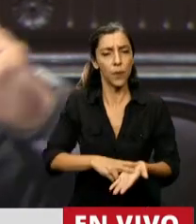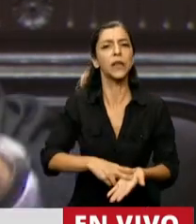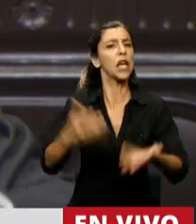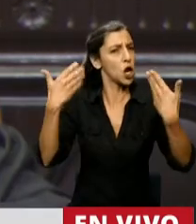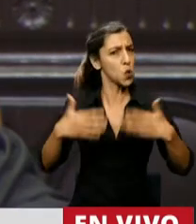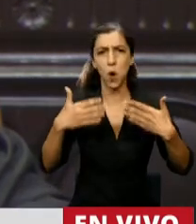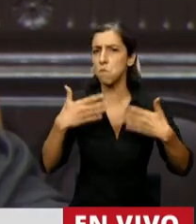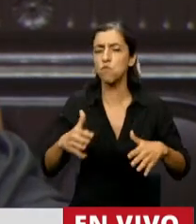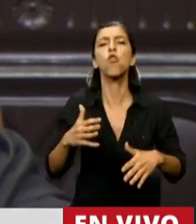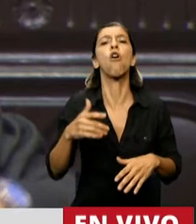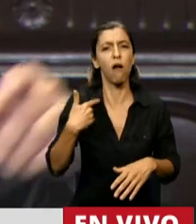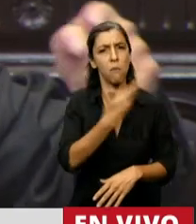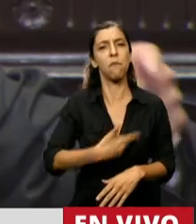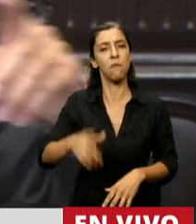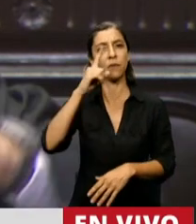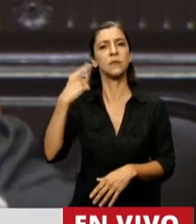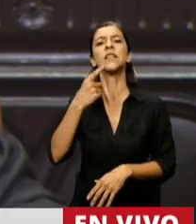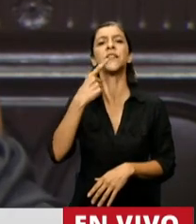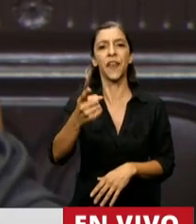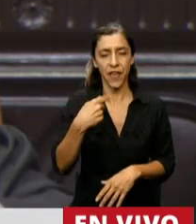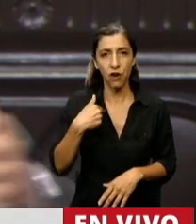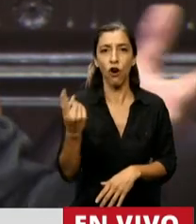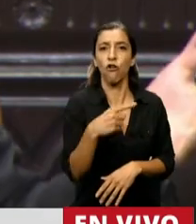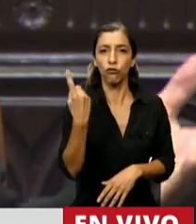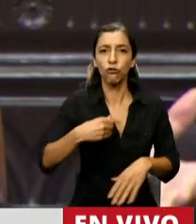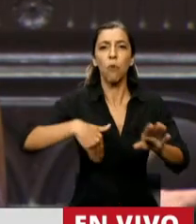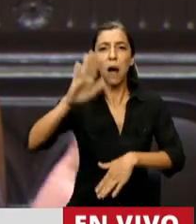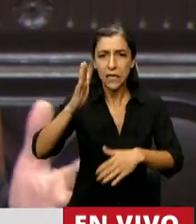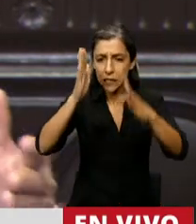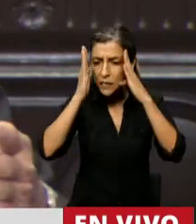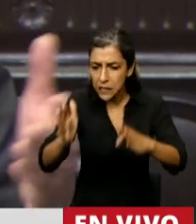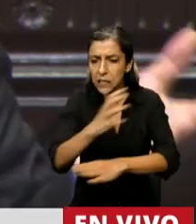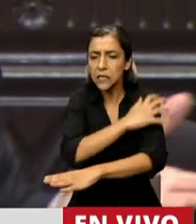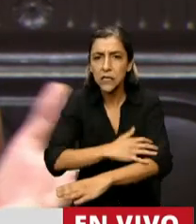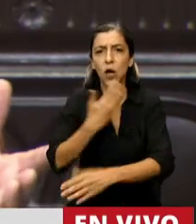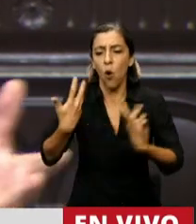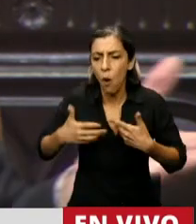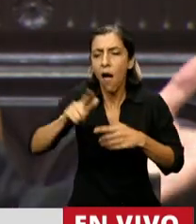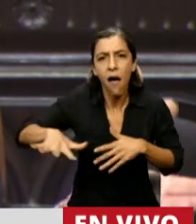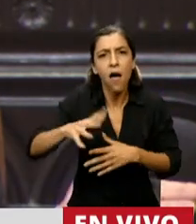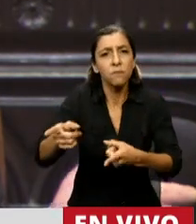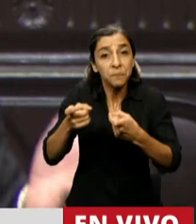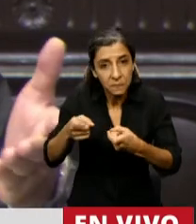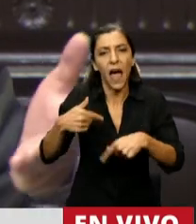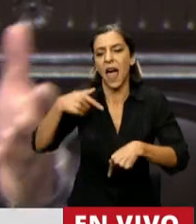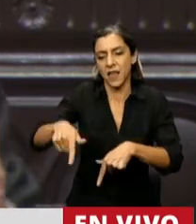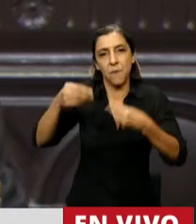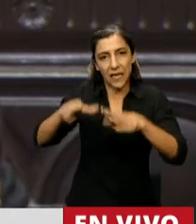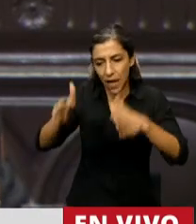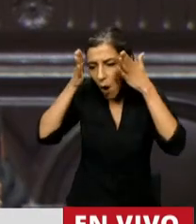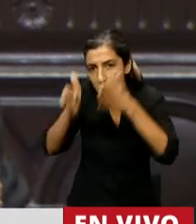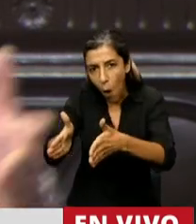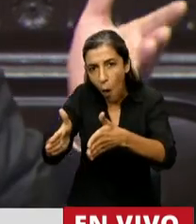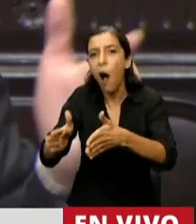empezar por el de abajo para llegar a todos y es lo que está haciendo que pretendían que